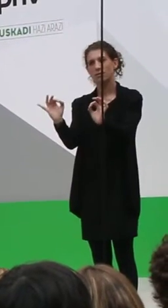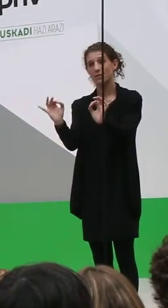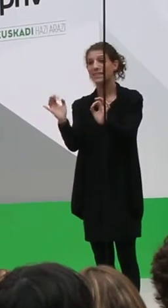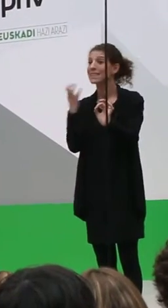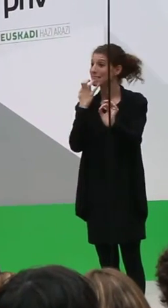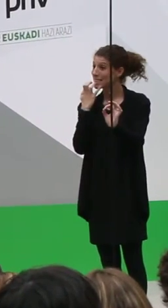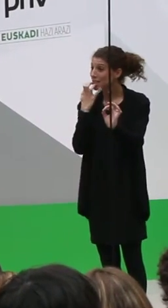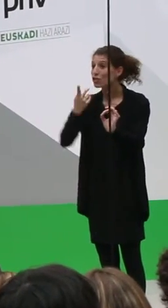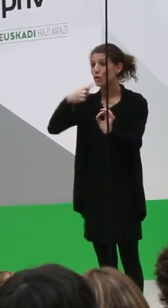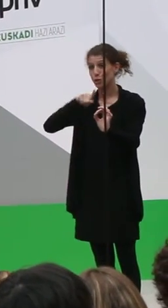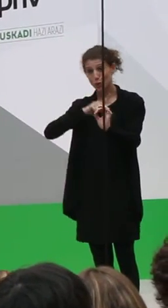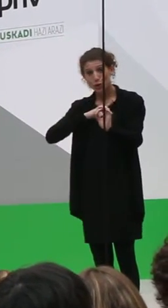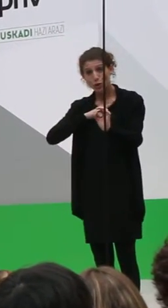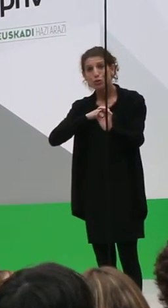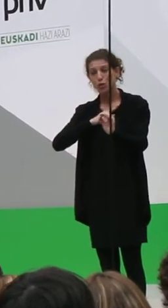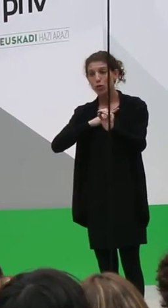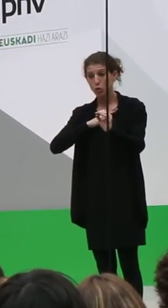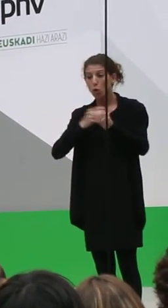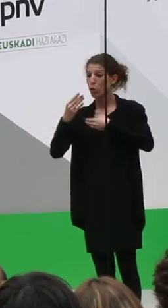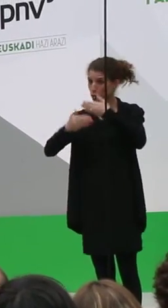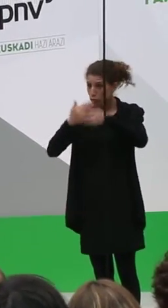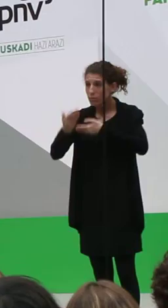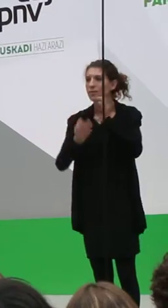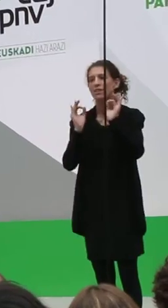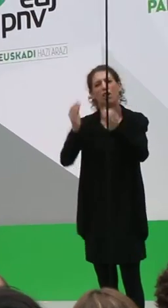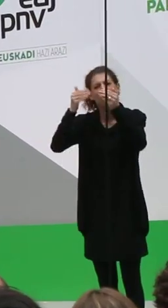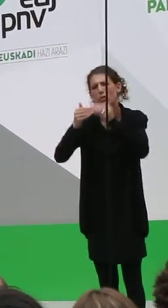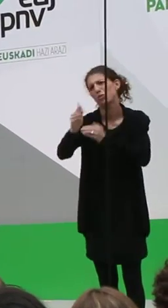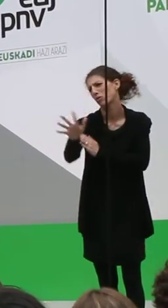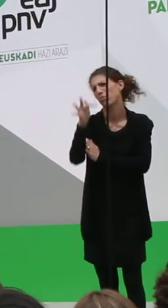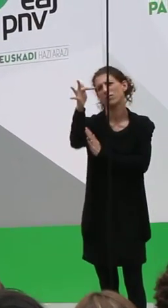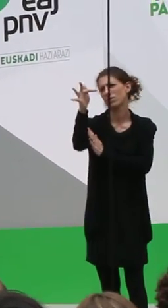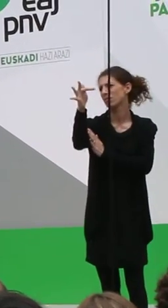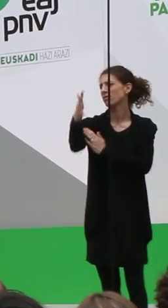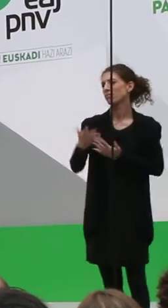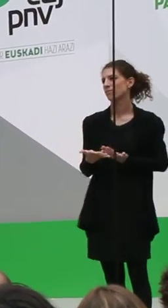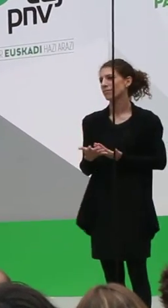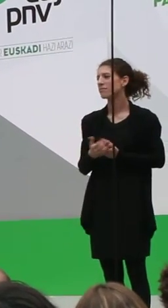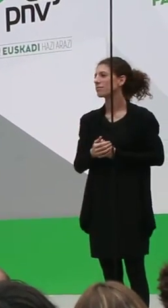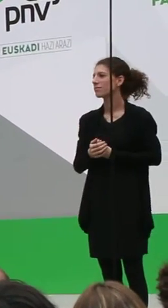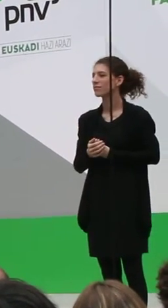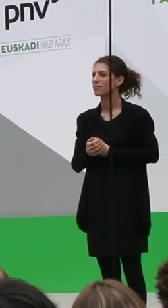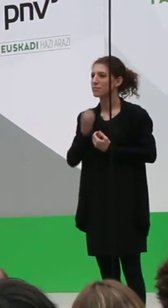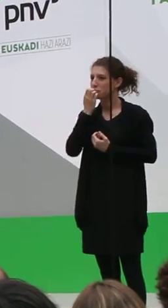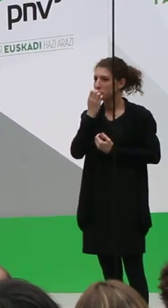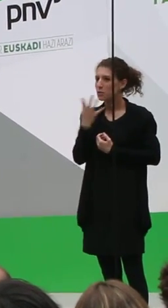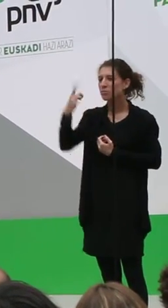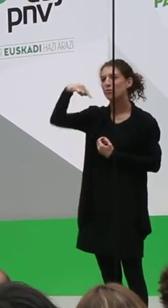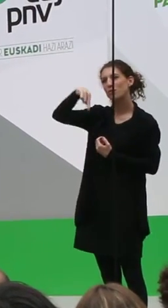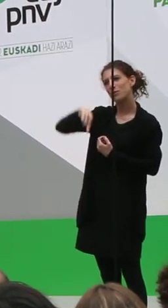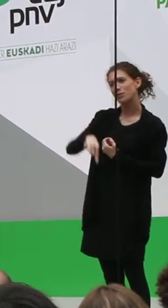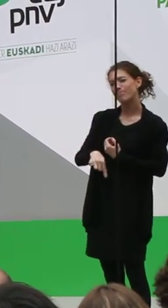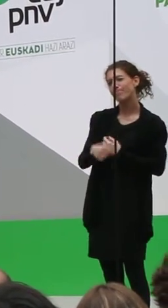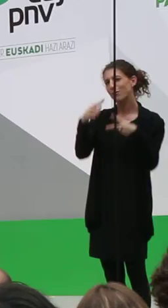zainduta, etorkizun oparoa du. Eta gaur, bi hazi